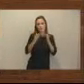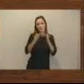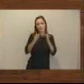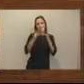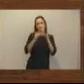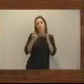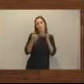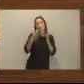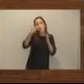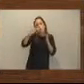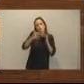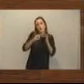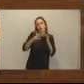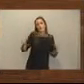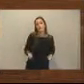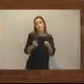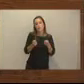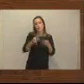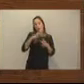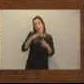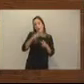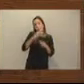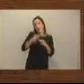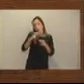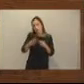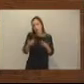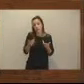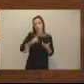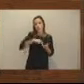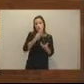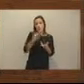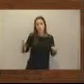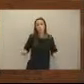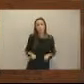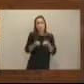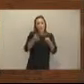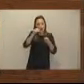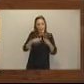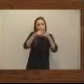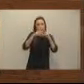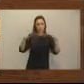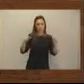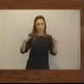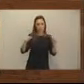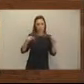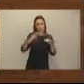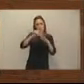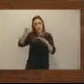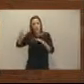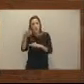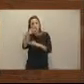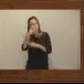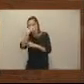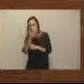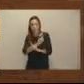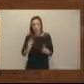a una campaña electoral. Les animamos a hacer campaña, pero campaña por Asturias, por la gente que vive de aquí, no por ninguna bandera. Les animamos